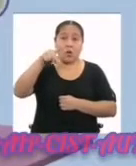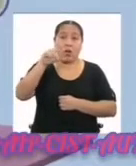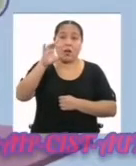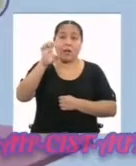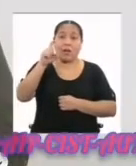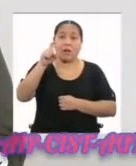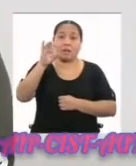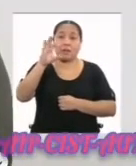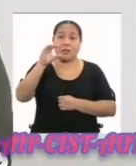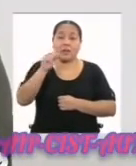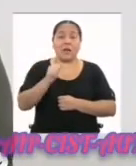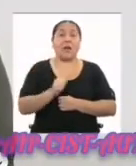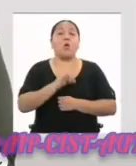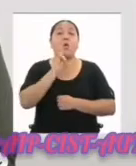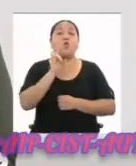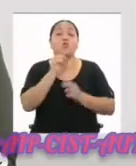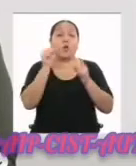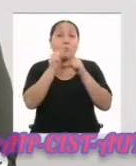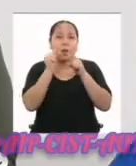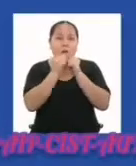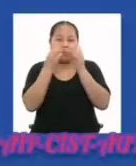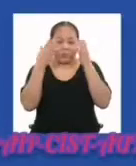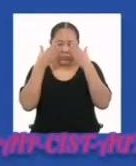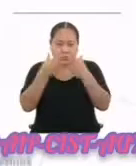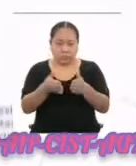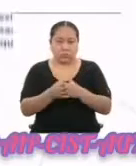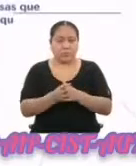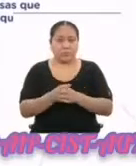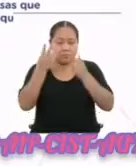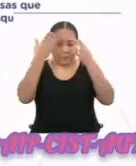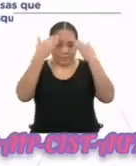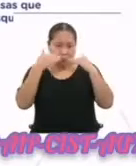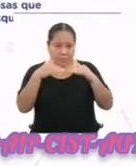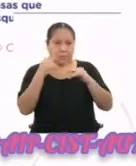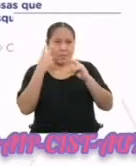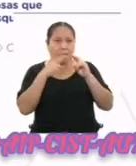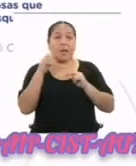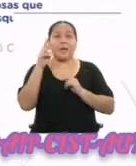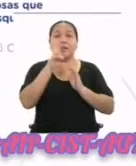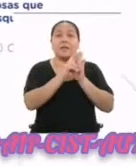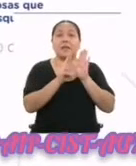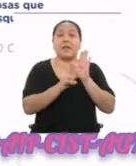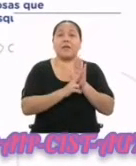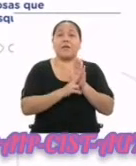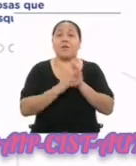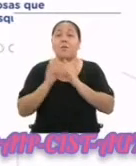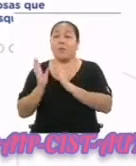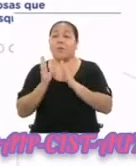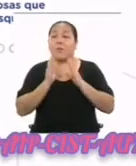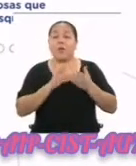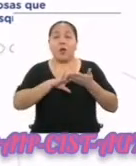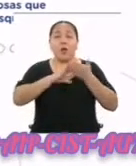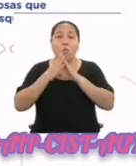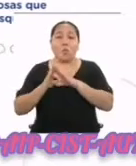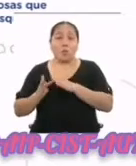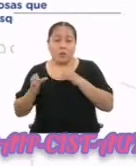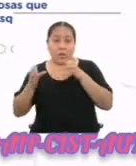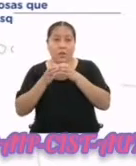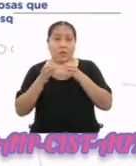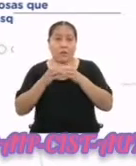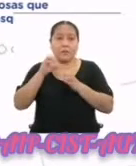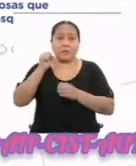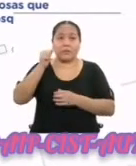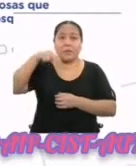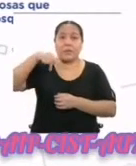¡Ajá! Ahora veamos el segundo párrafo. Este reglamento lo hizo la Comunidad de Campesinos del Distrito